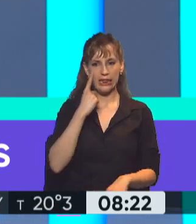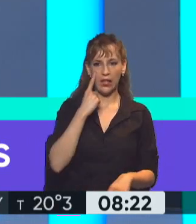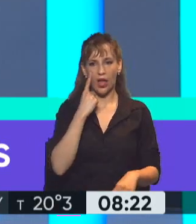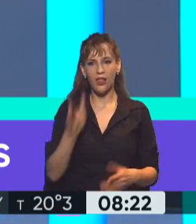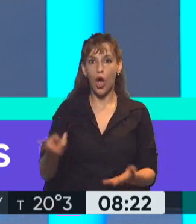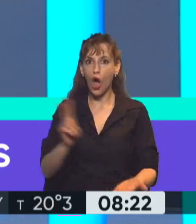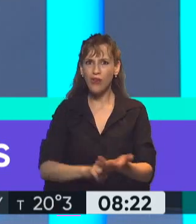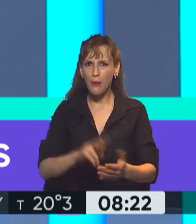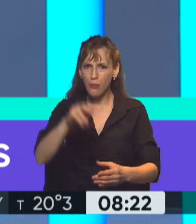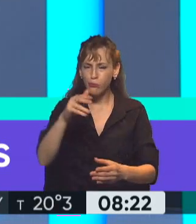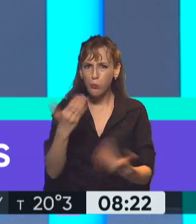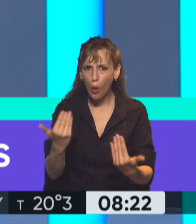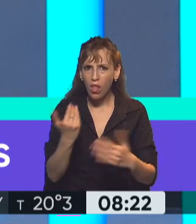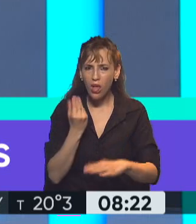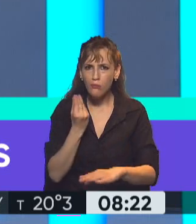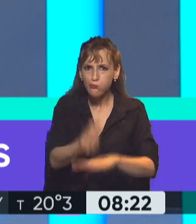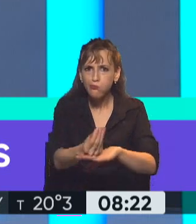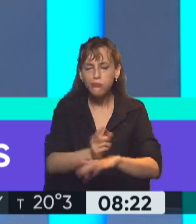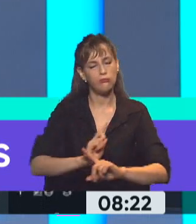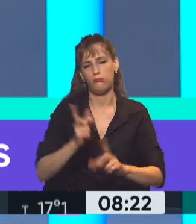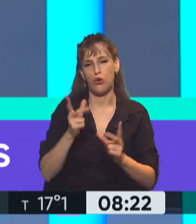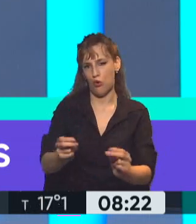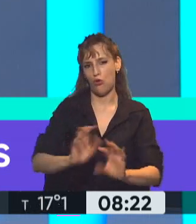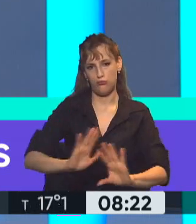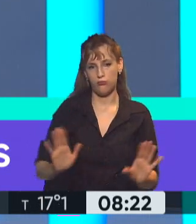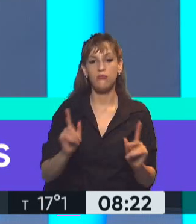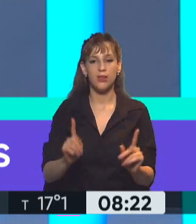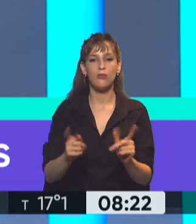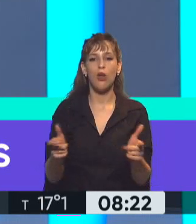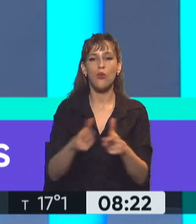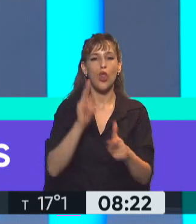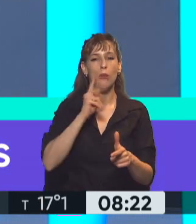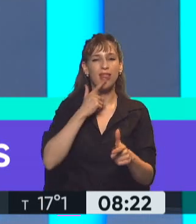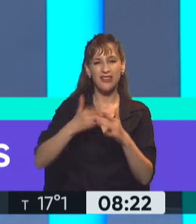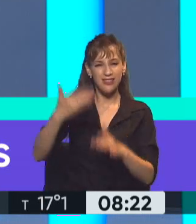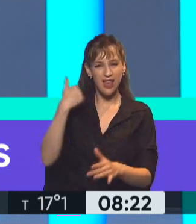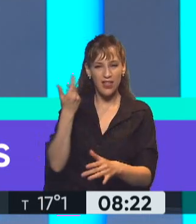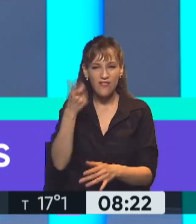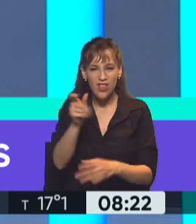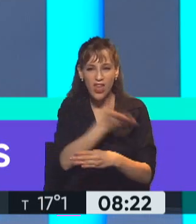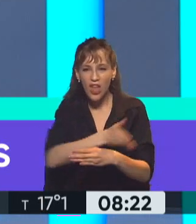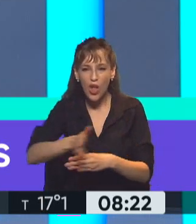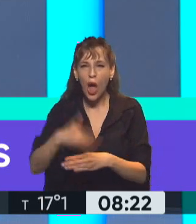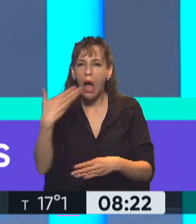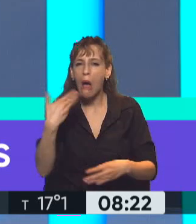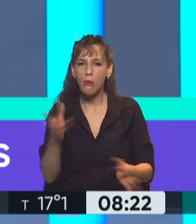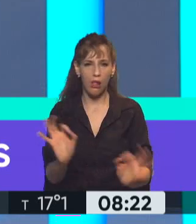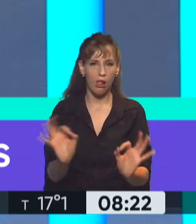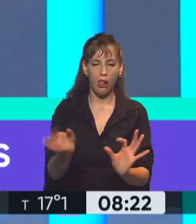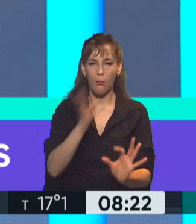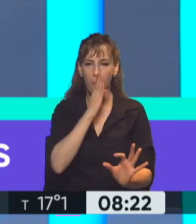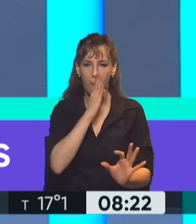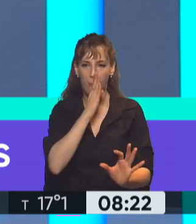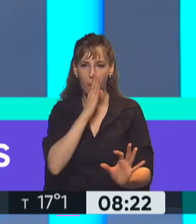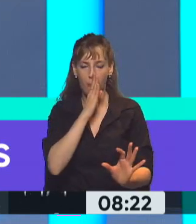silencio absoluto sobre lo que pasó esta reunión en 2017 en el banco de la provincia de buenos aires donde sus funcionarios hablaban de